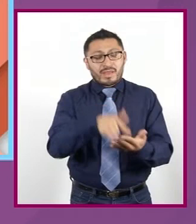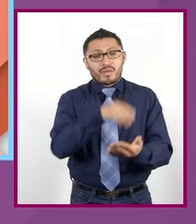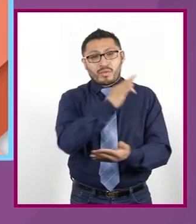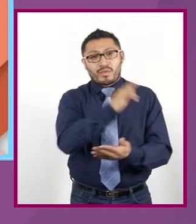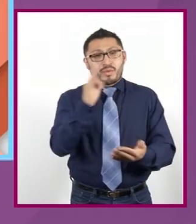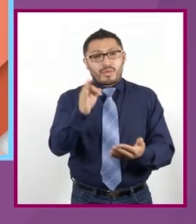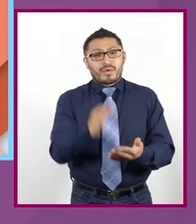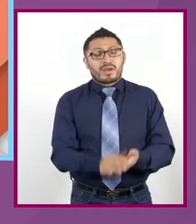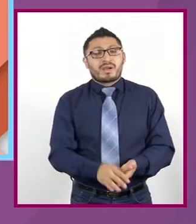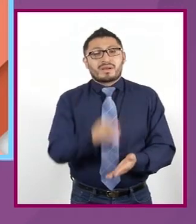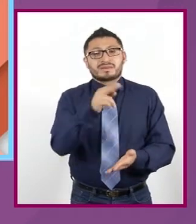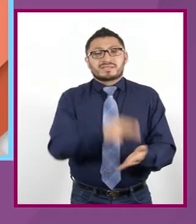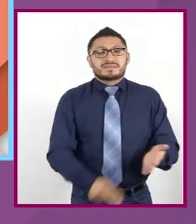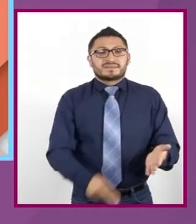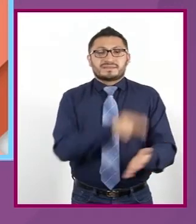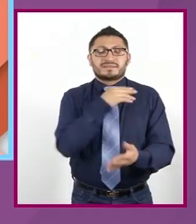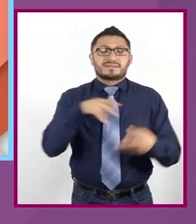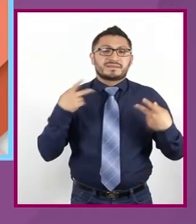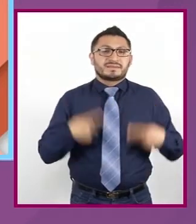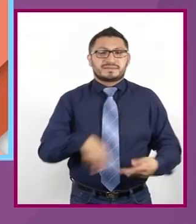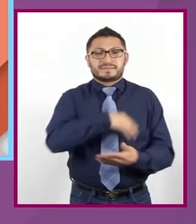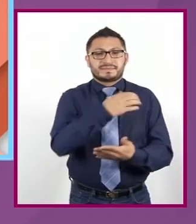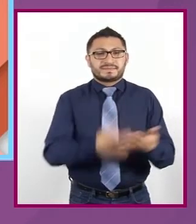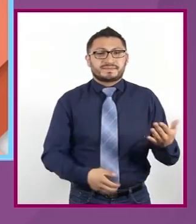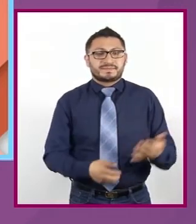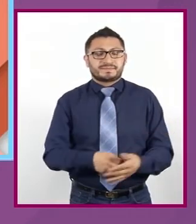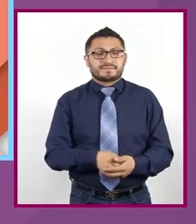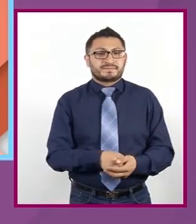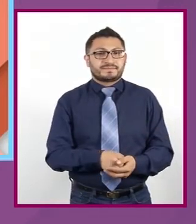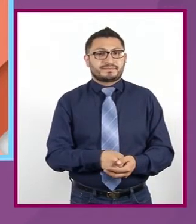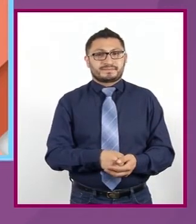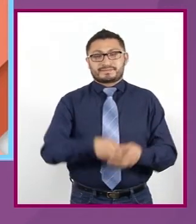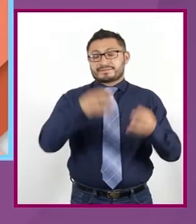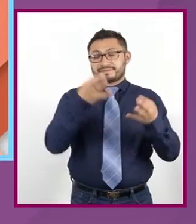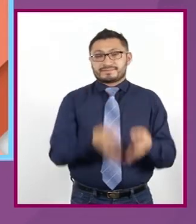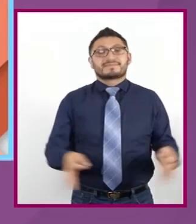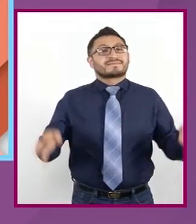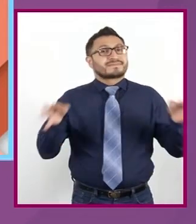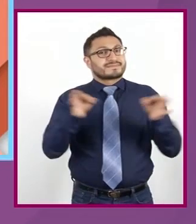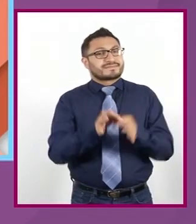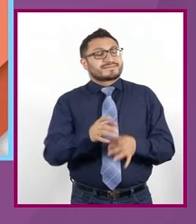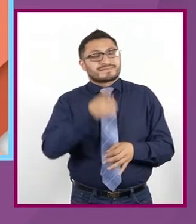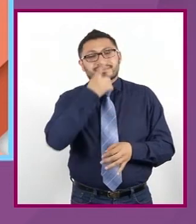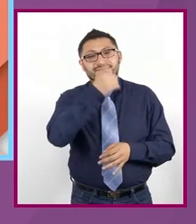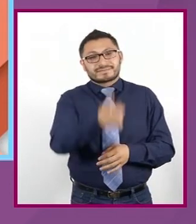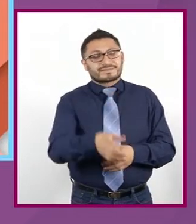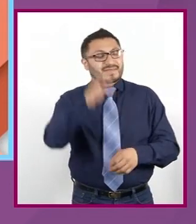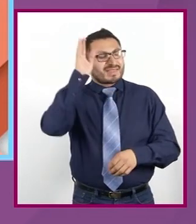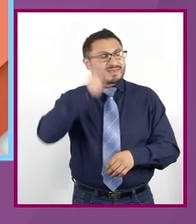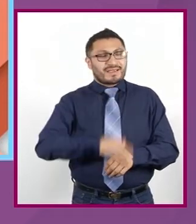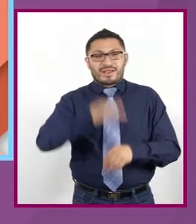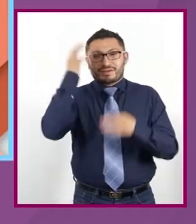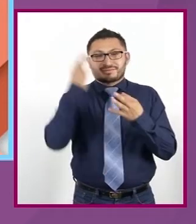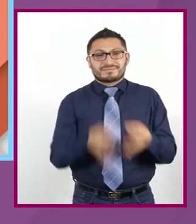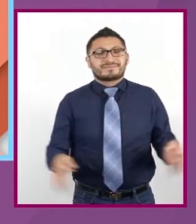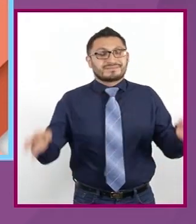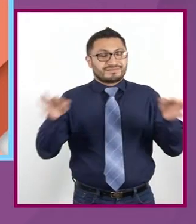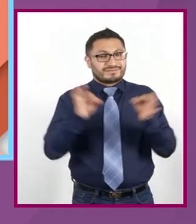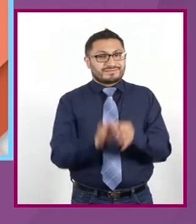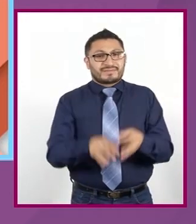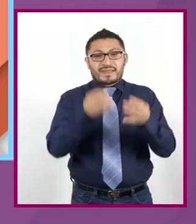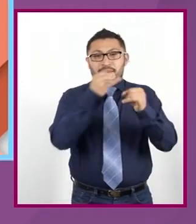fecha, las firmas de los contratantes. Es importante remarcar que lo más importante es